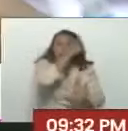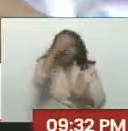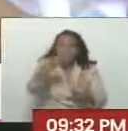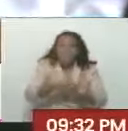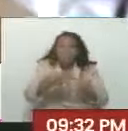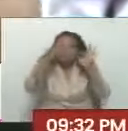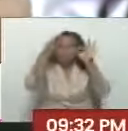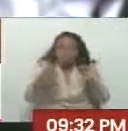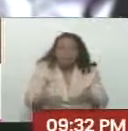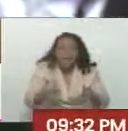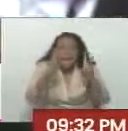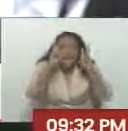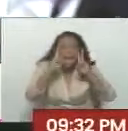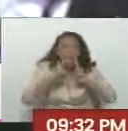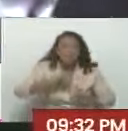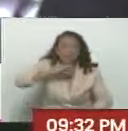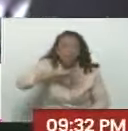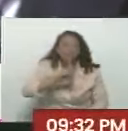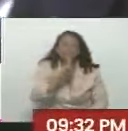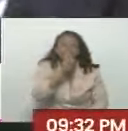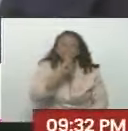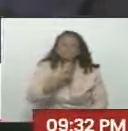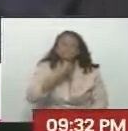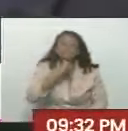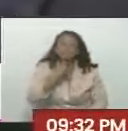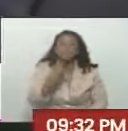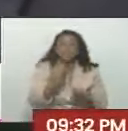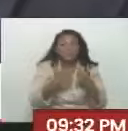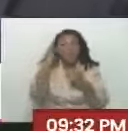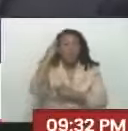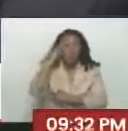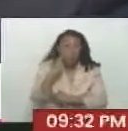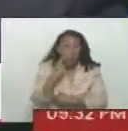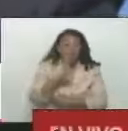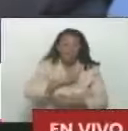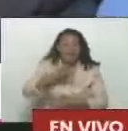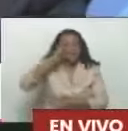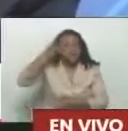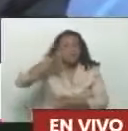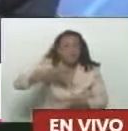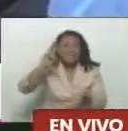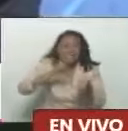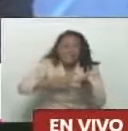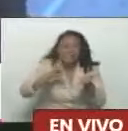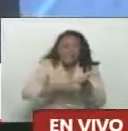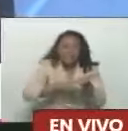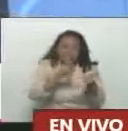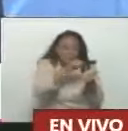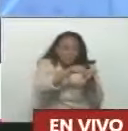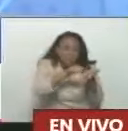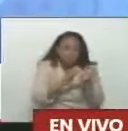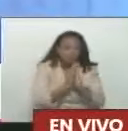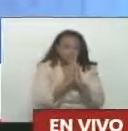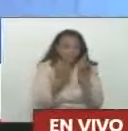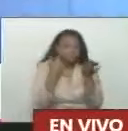completos, con secretos del Libertador Simón Bolívar, del verdadero Bolívar, ese que Chávez despertó, ese que Chávez nos